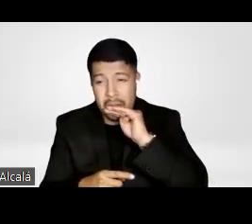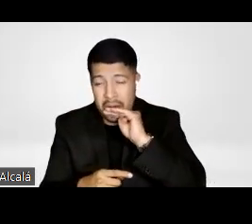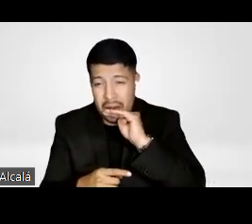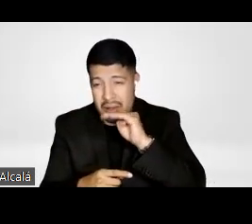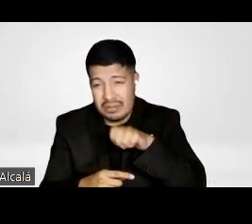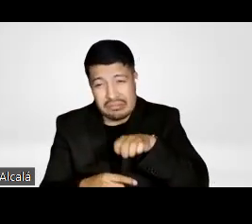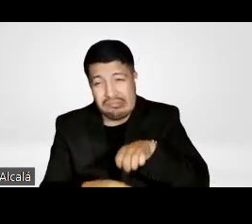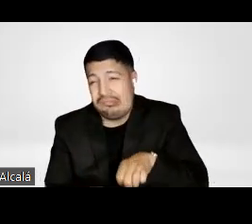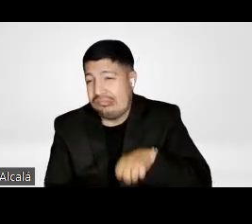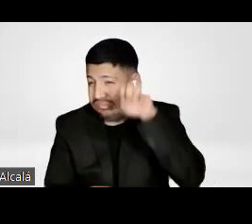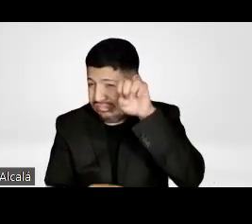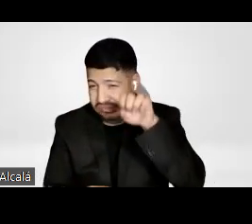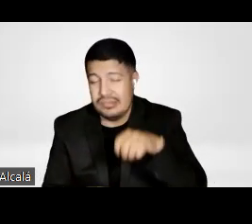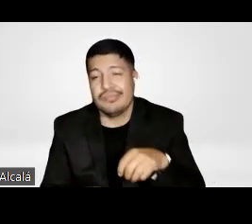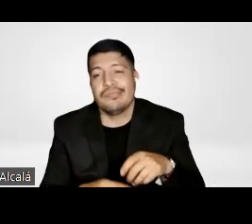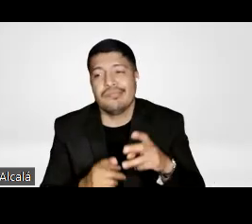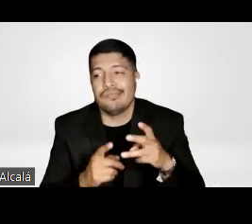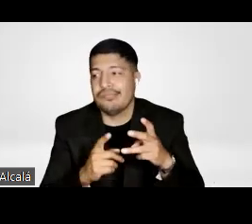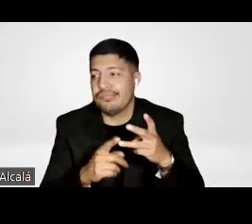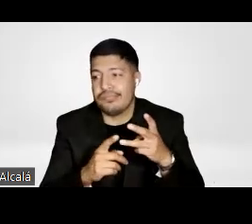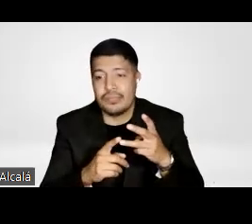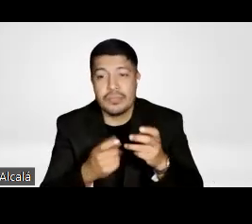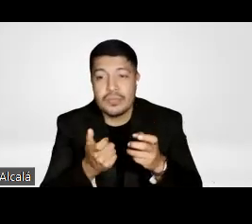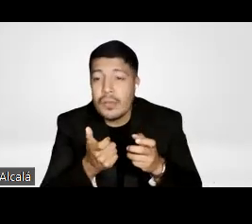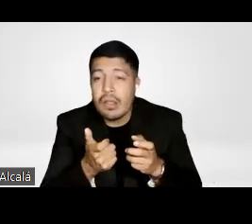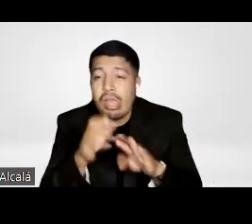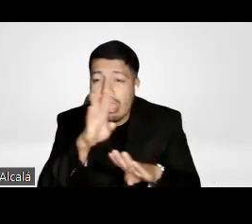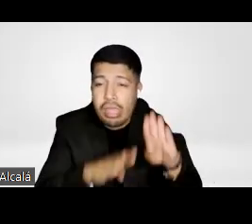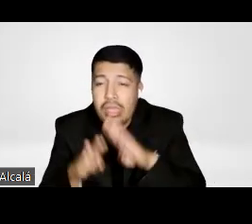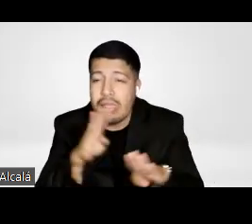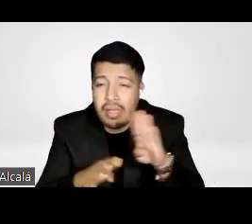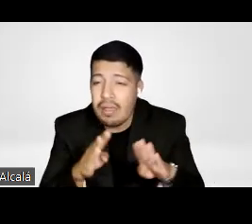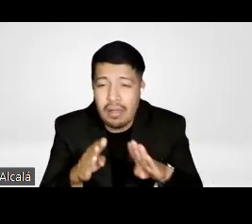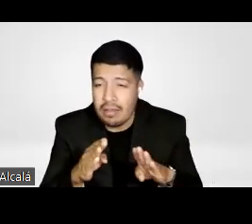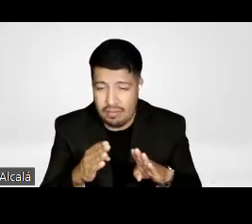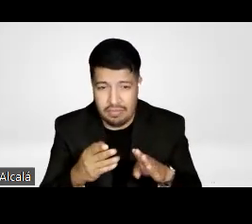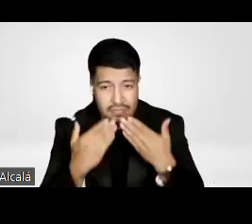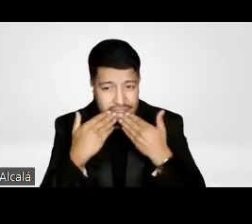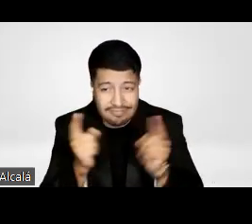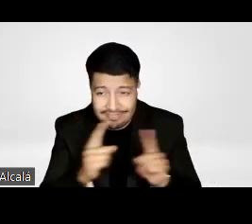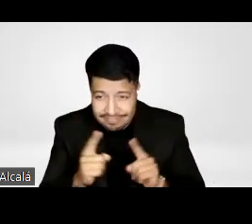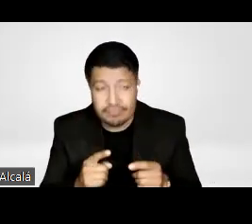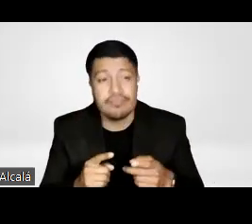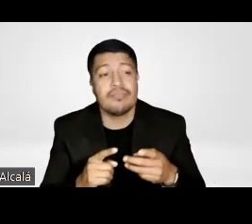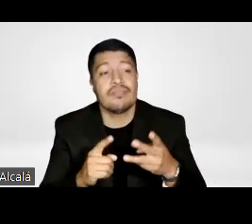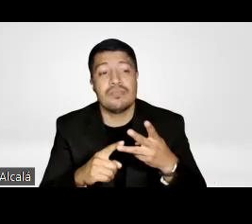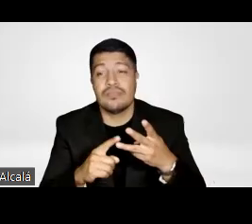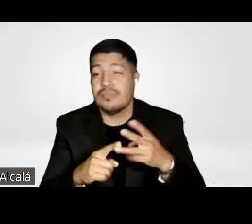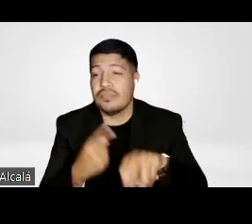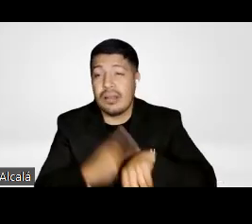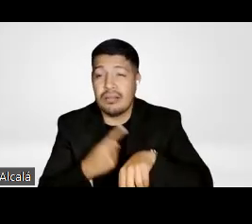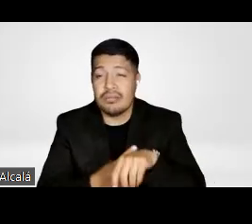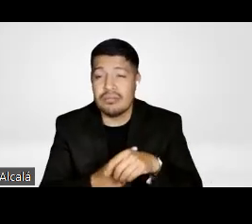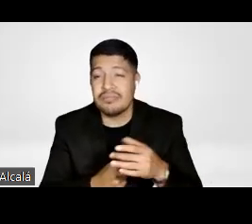o muy temprana, bajos ingresos socioeconómicos o enfermedades maternas, especialmente enfermedades tiroideas,